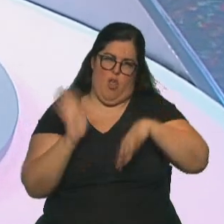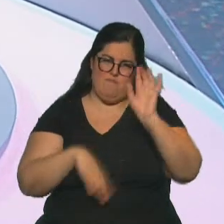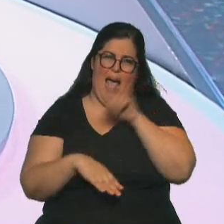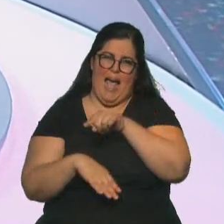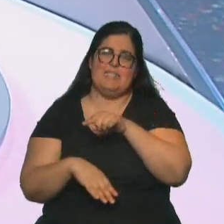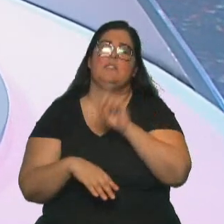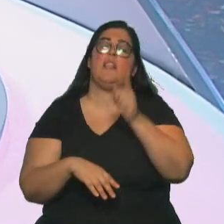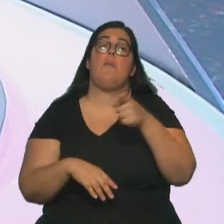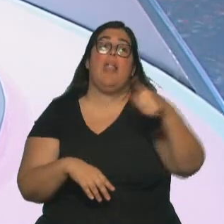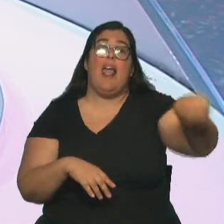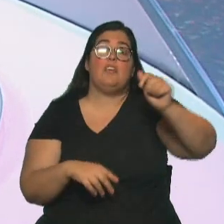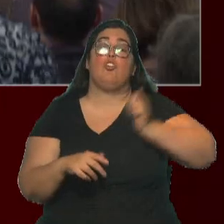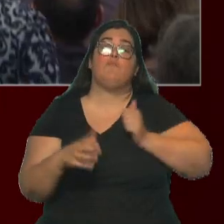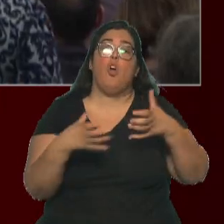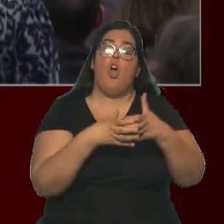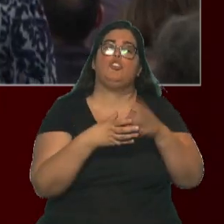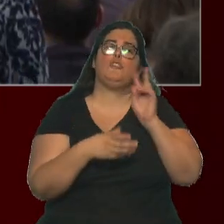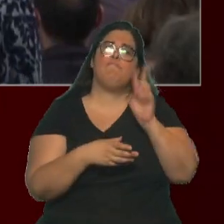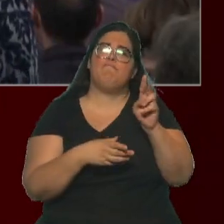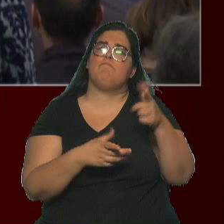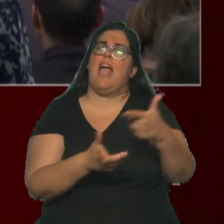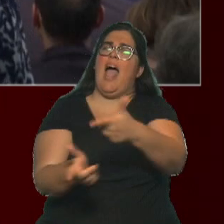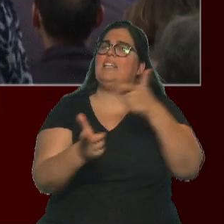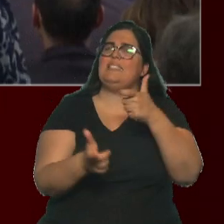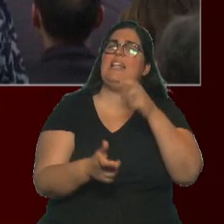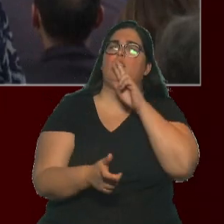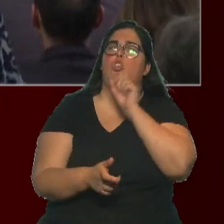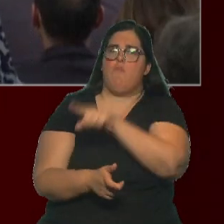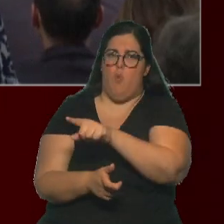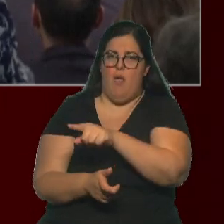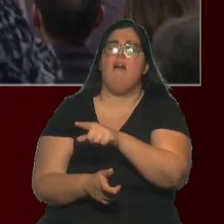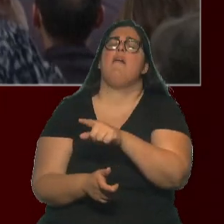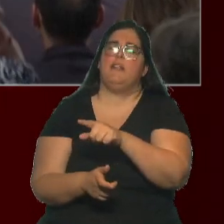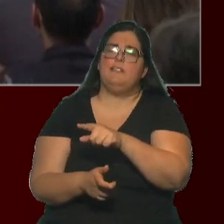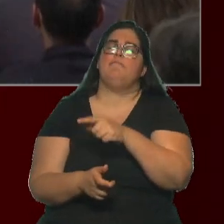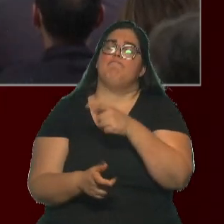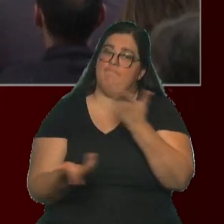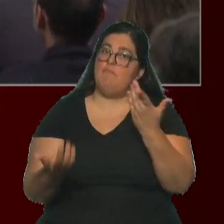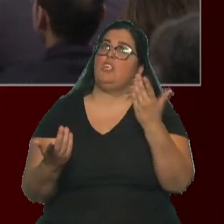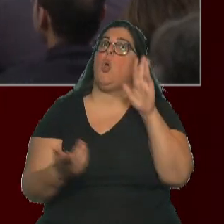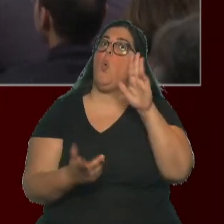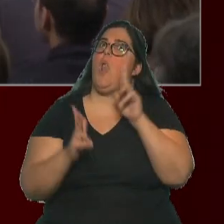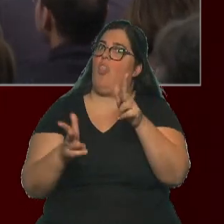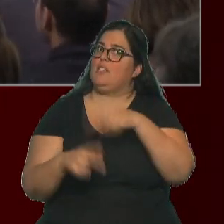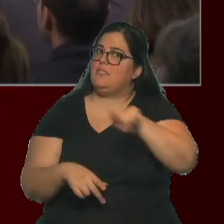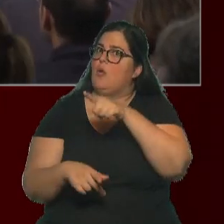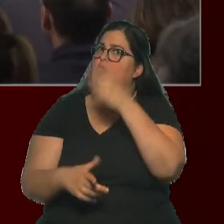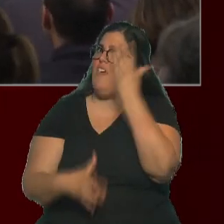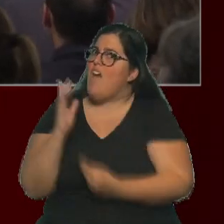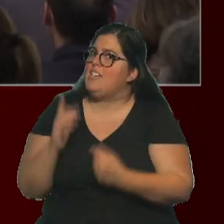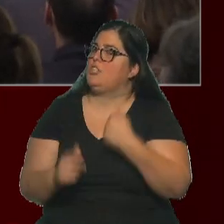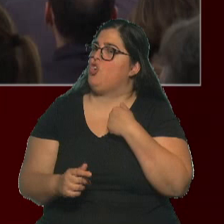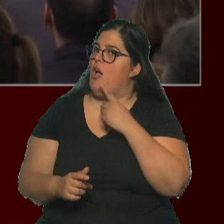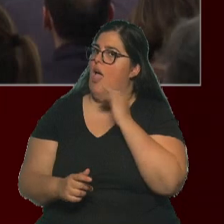por el asesinato de la concejala Marielle Franco. Bueno, en ese contexto es que Lula dice, ante el mínimo error, les voy a pedir la renuncia,